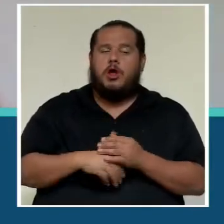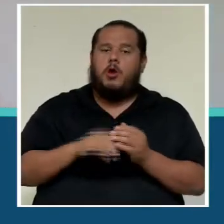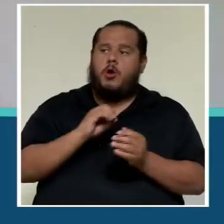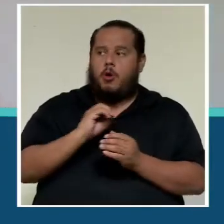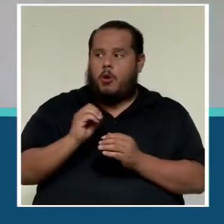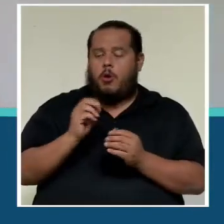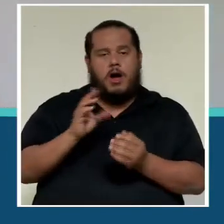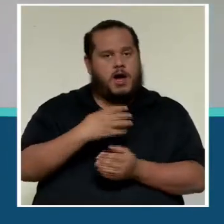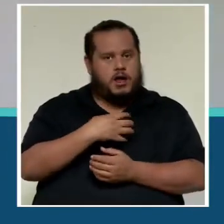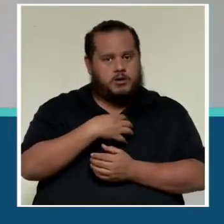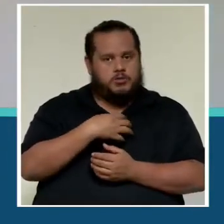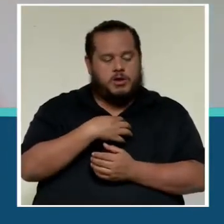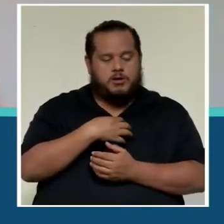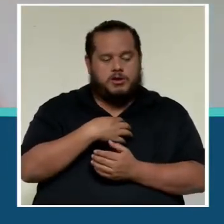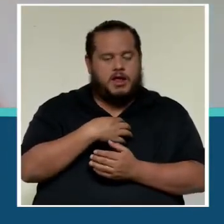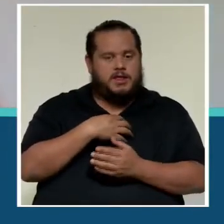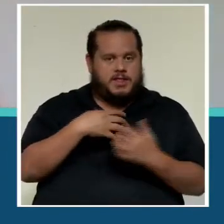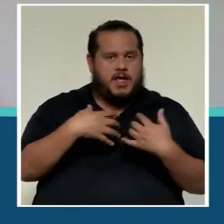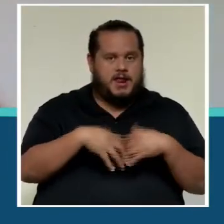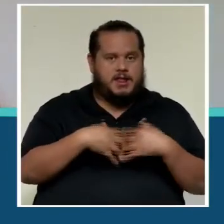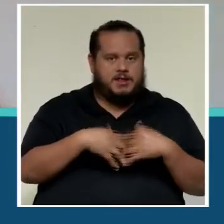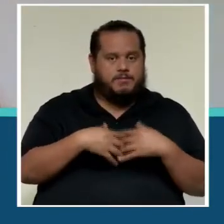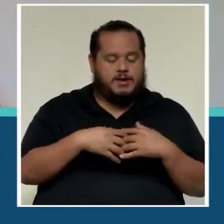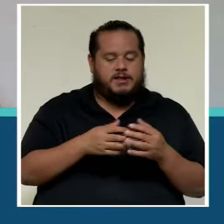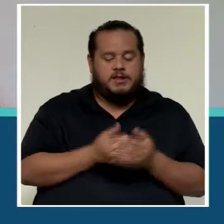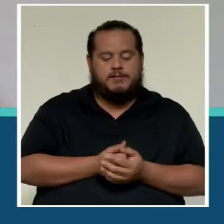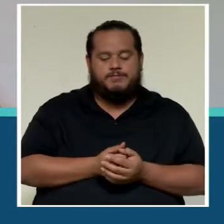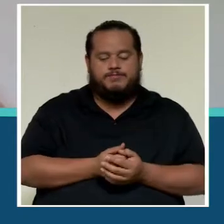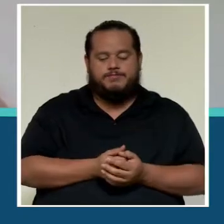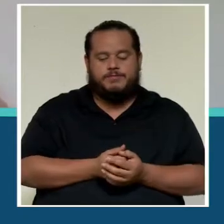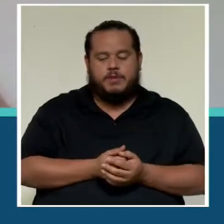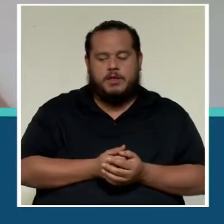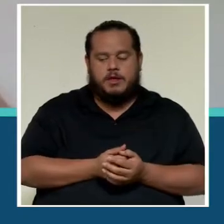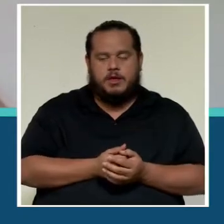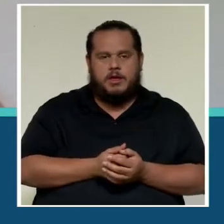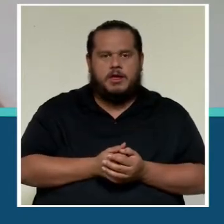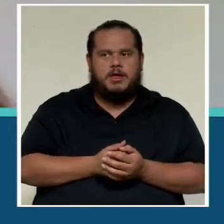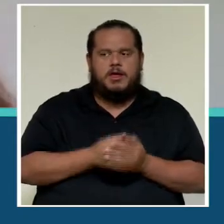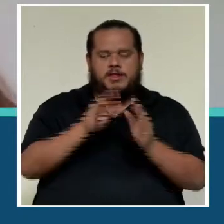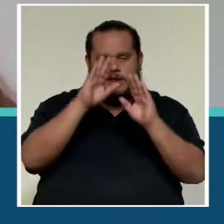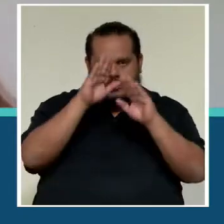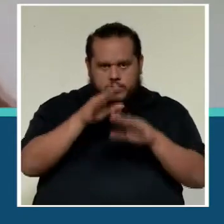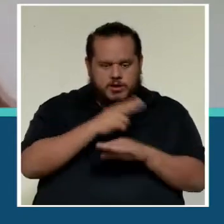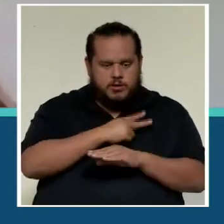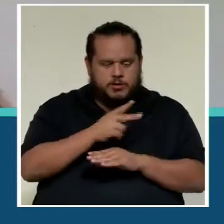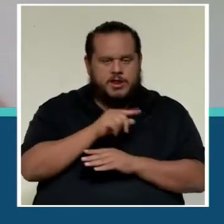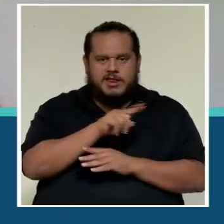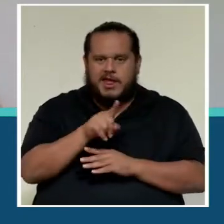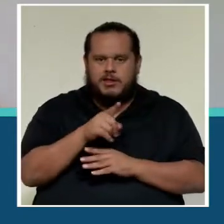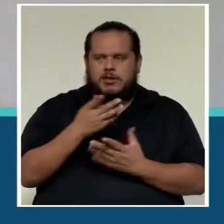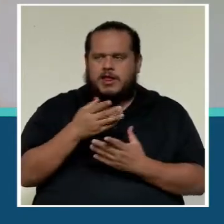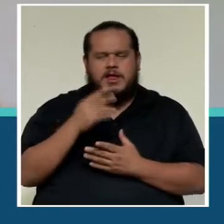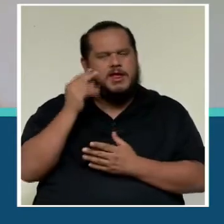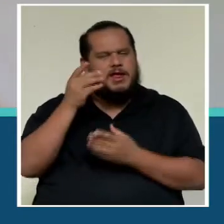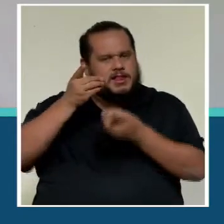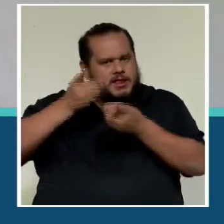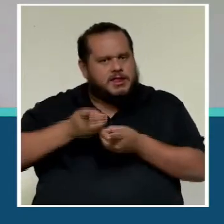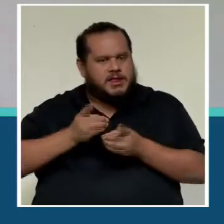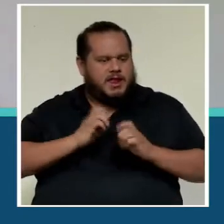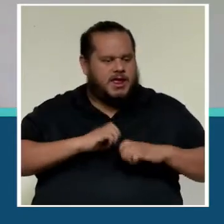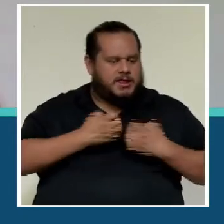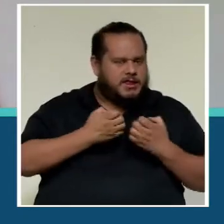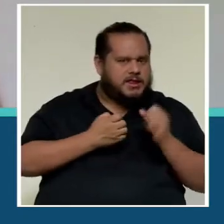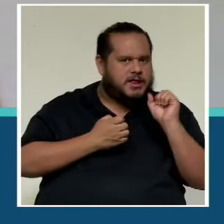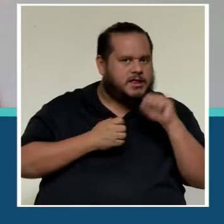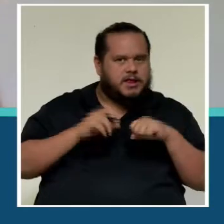dueños de las empresas, somete a la voluntad de ellos la determinación de si existe o no